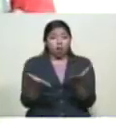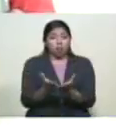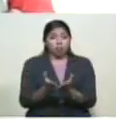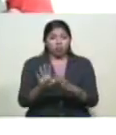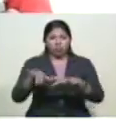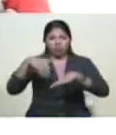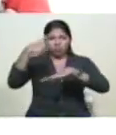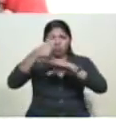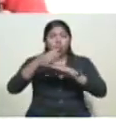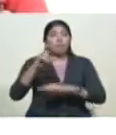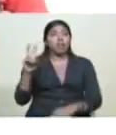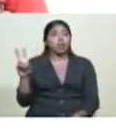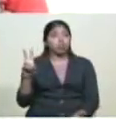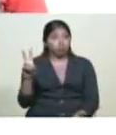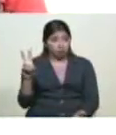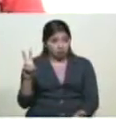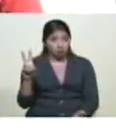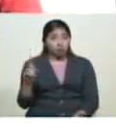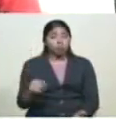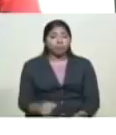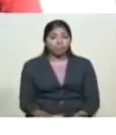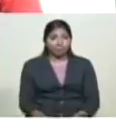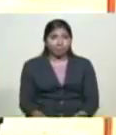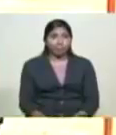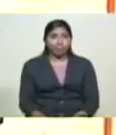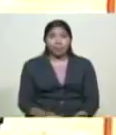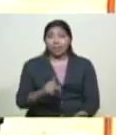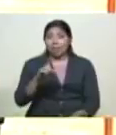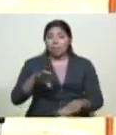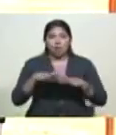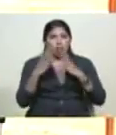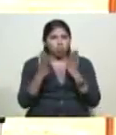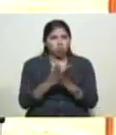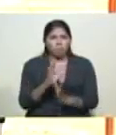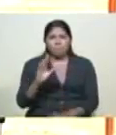mundo tiene una de las primeras reservas de oro.